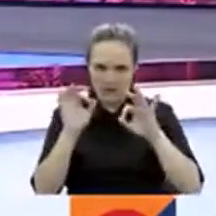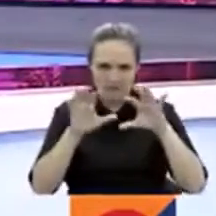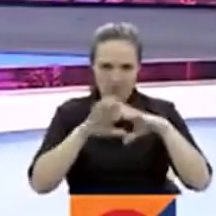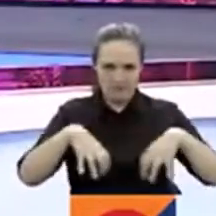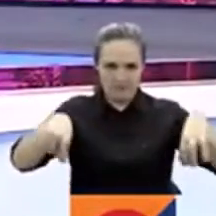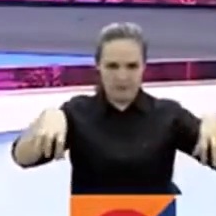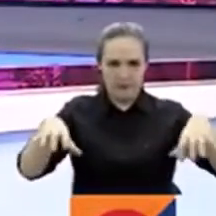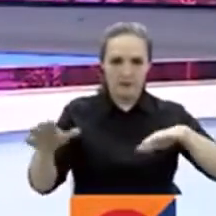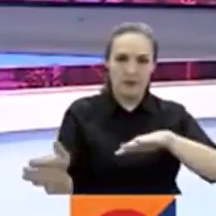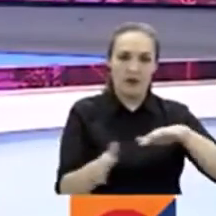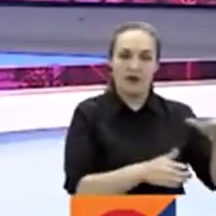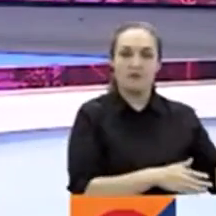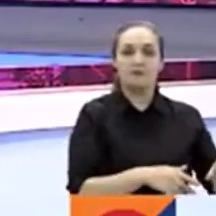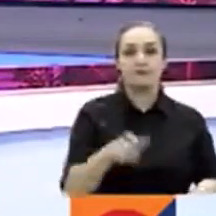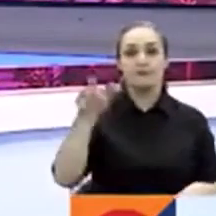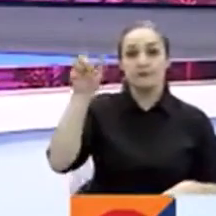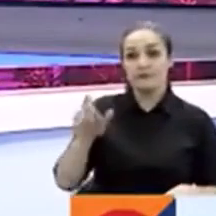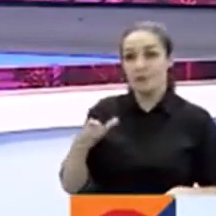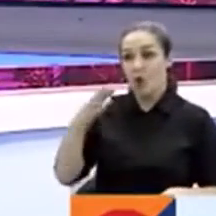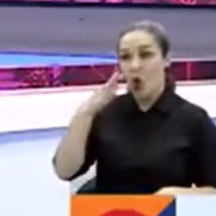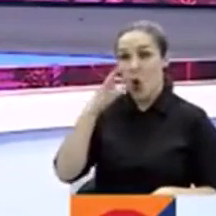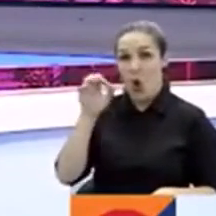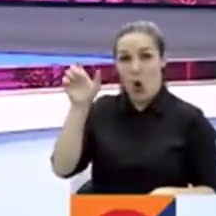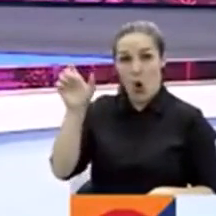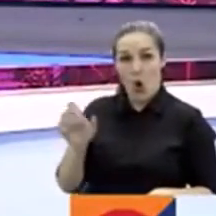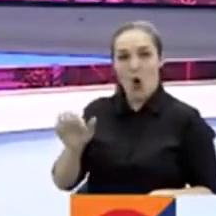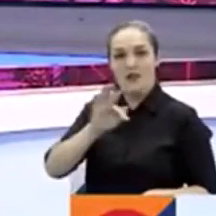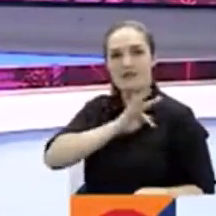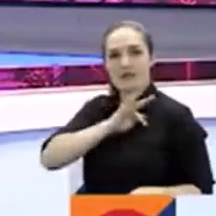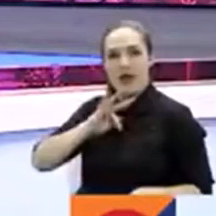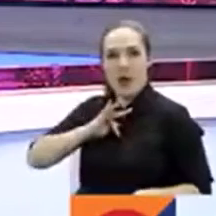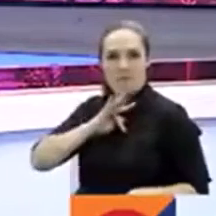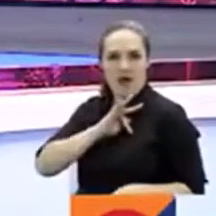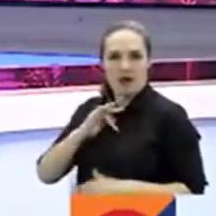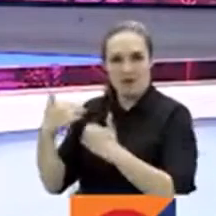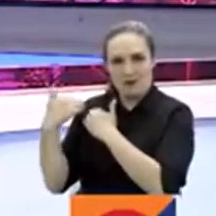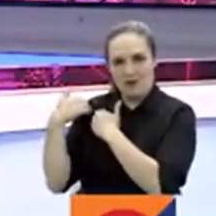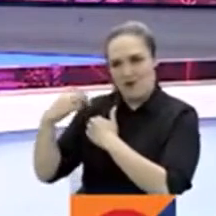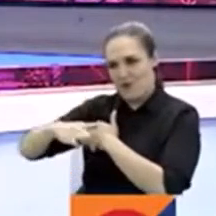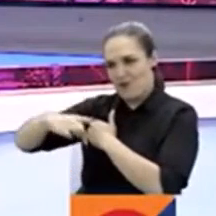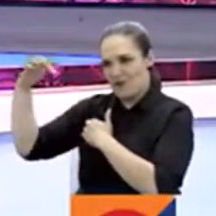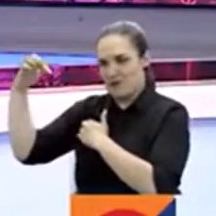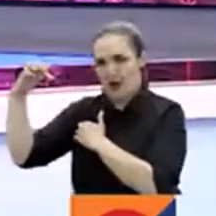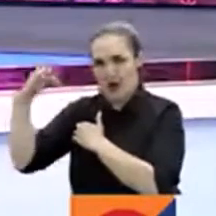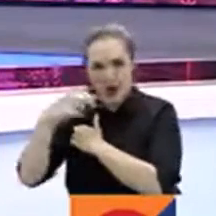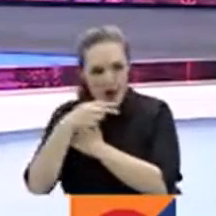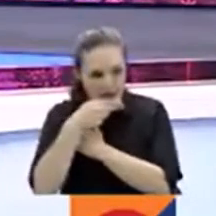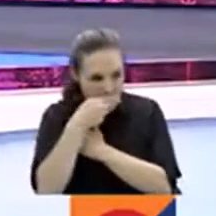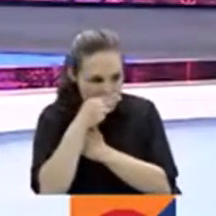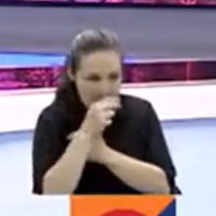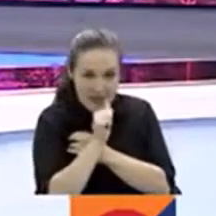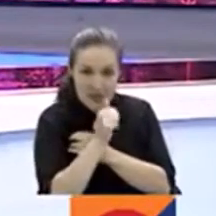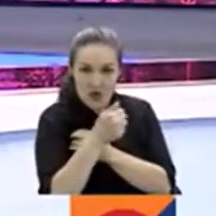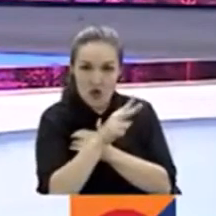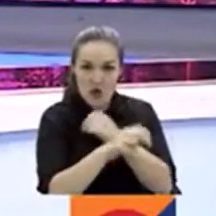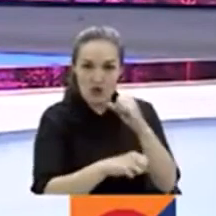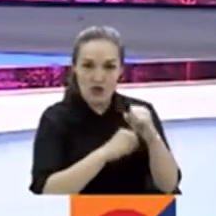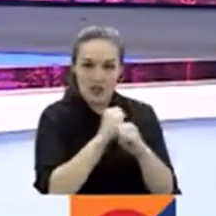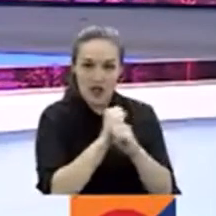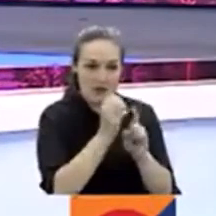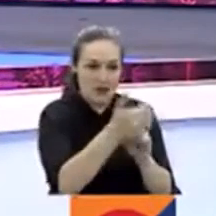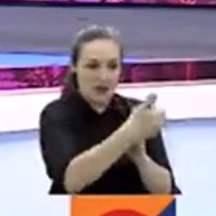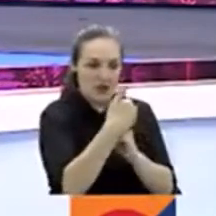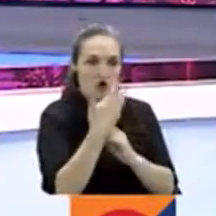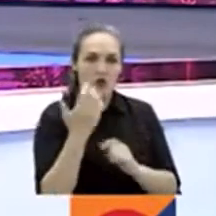A la cárcel fue enviado un terapeuta que habría abusado sexualmente de una niña de 12 años que se encontraba en un centro de protección en